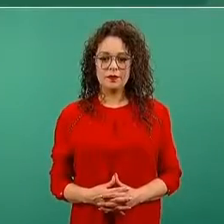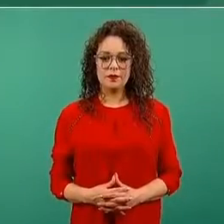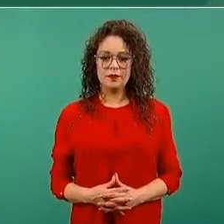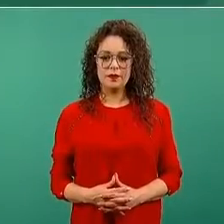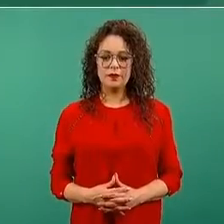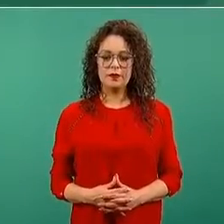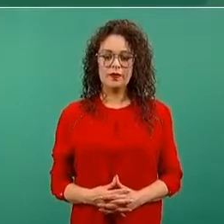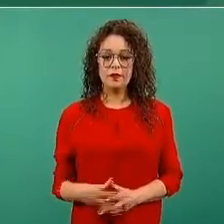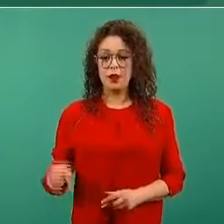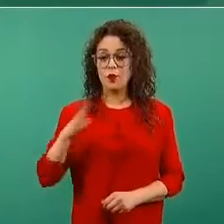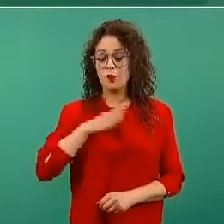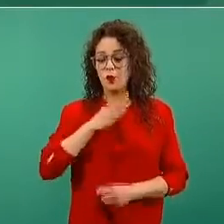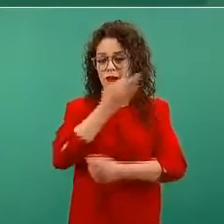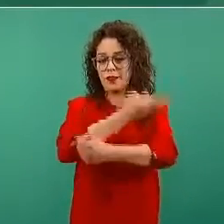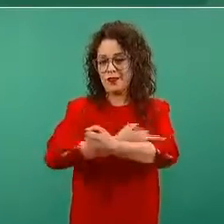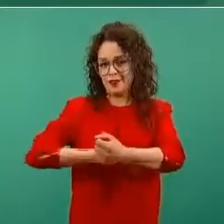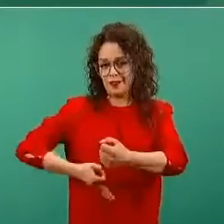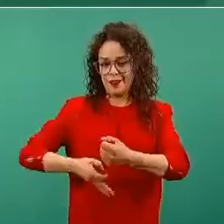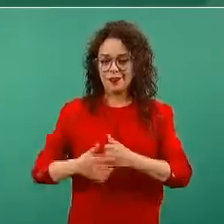Buenas tardes.